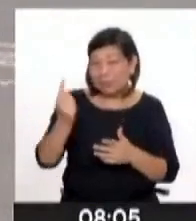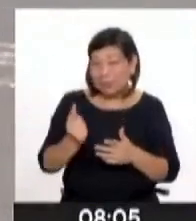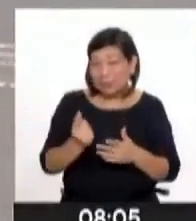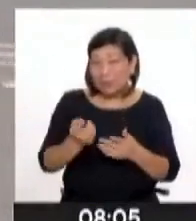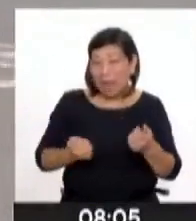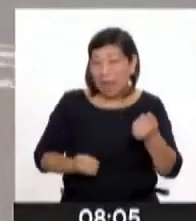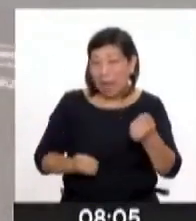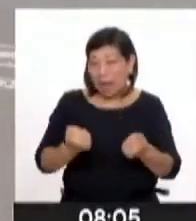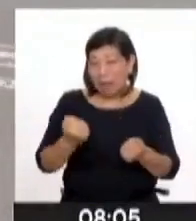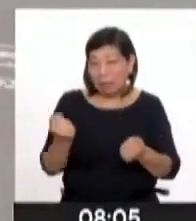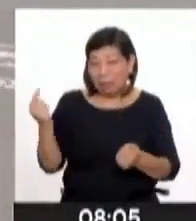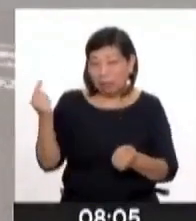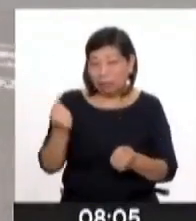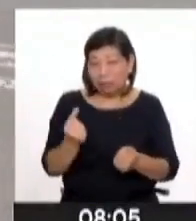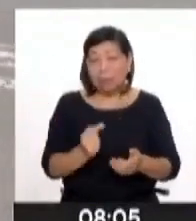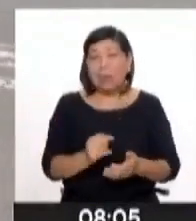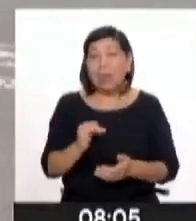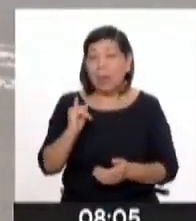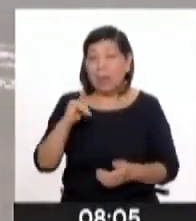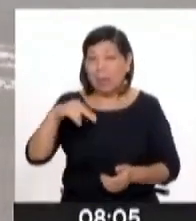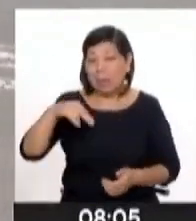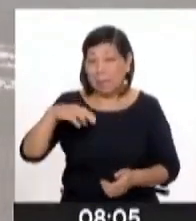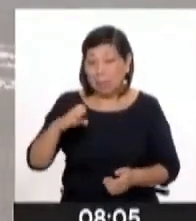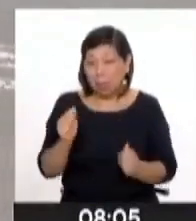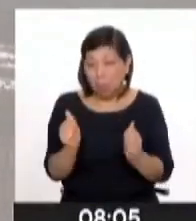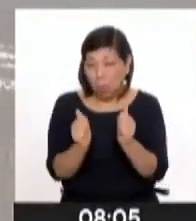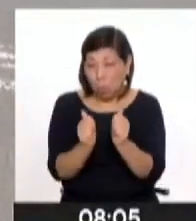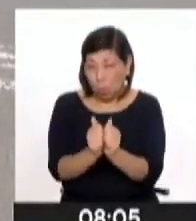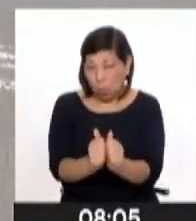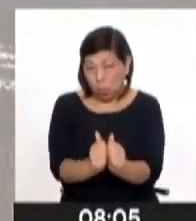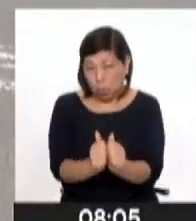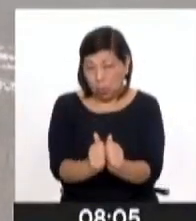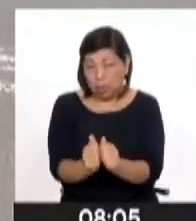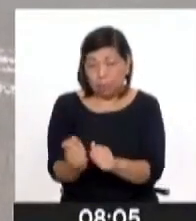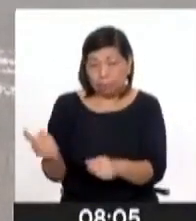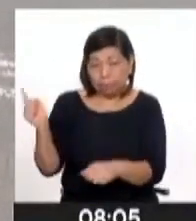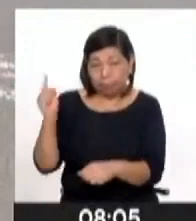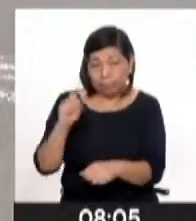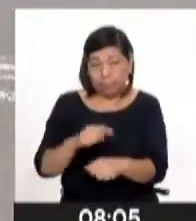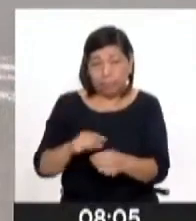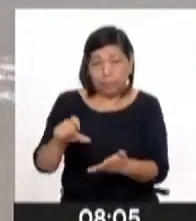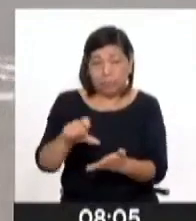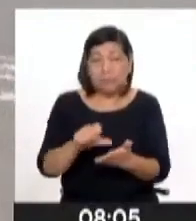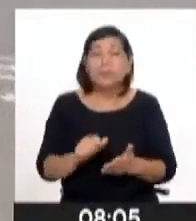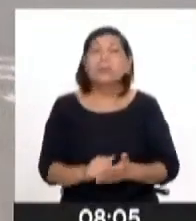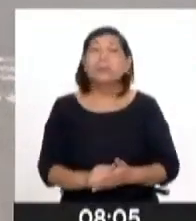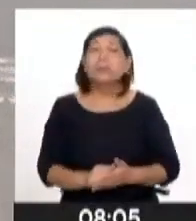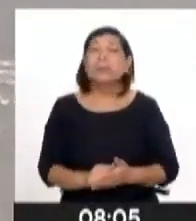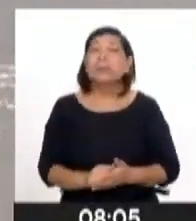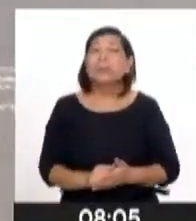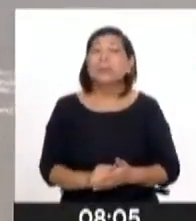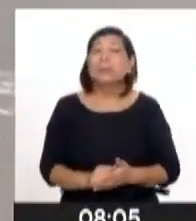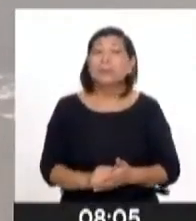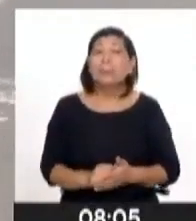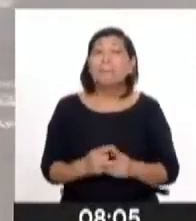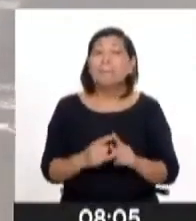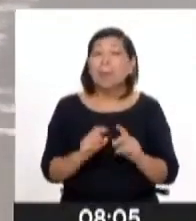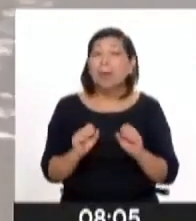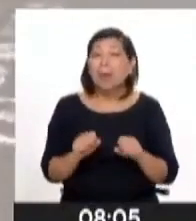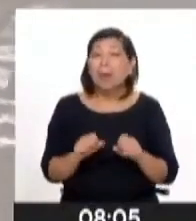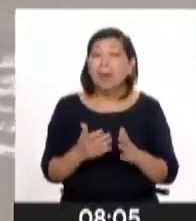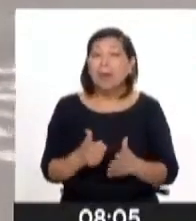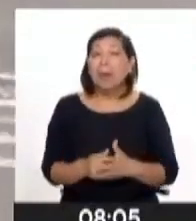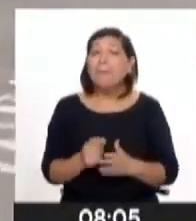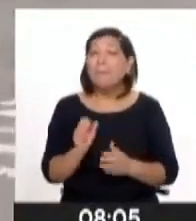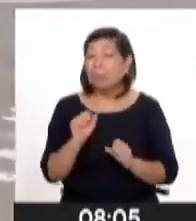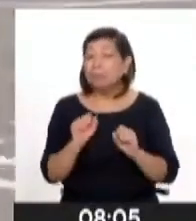es óptimo. El retorno está totalmente garantizado. A través de la embajada ha llegado un documento de garantía